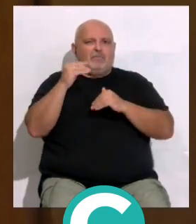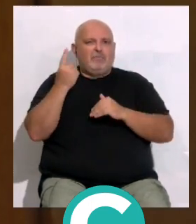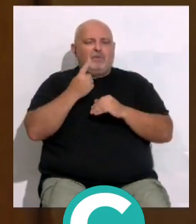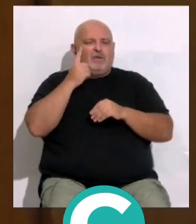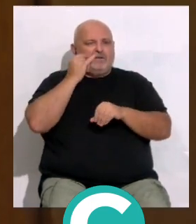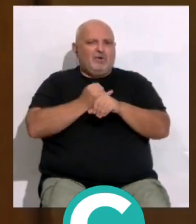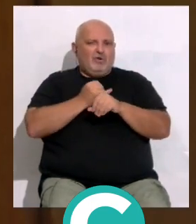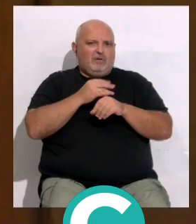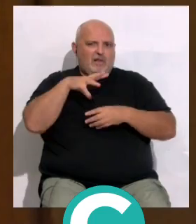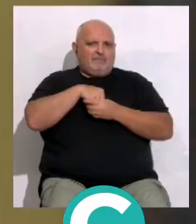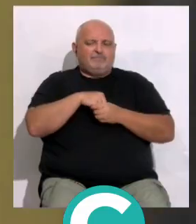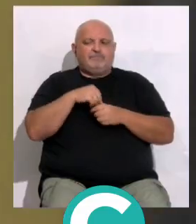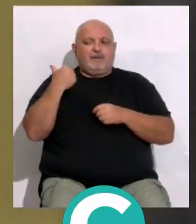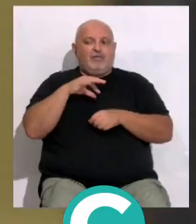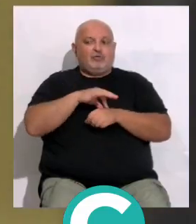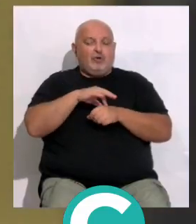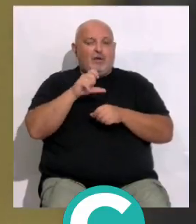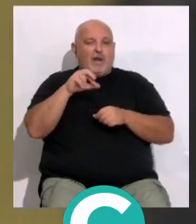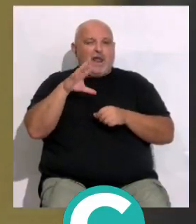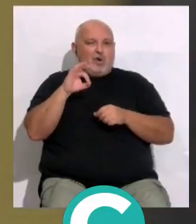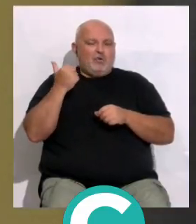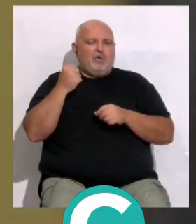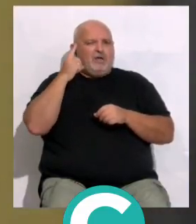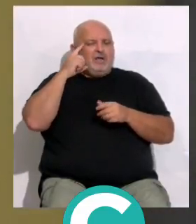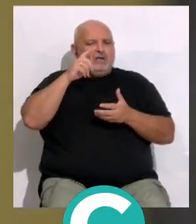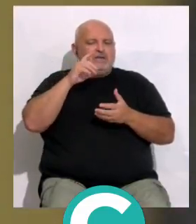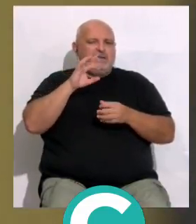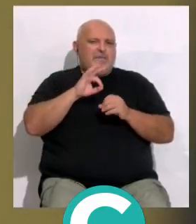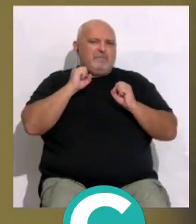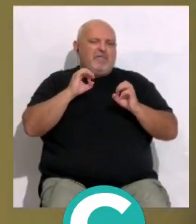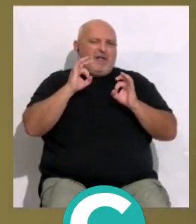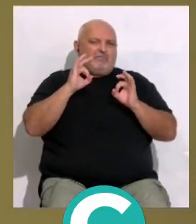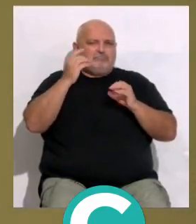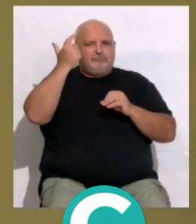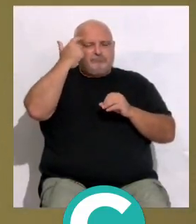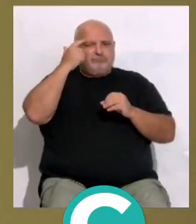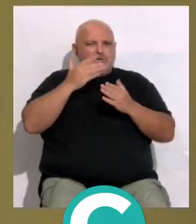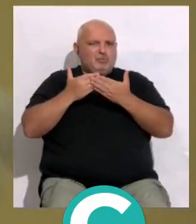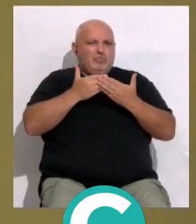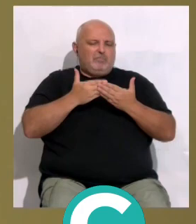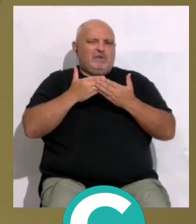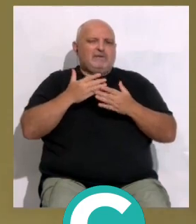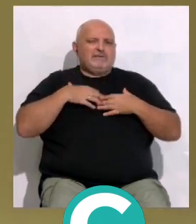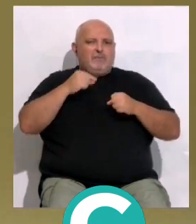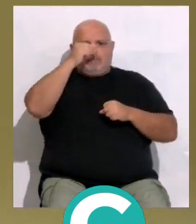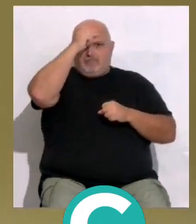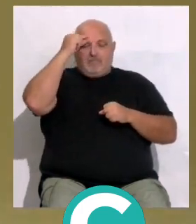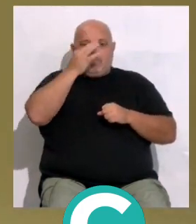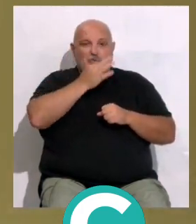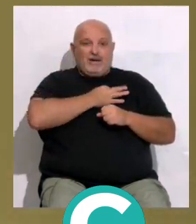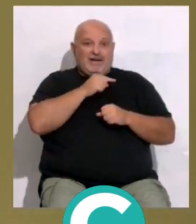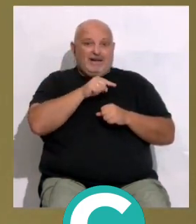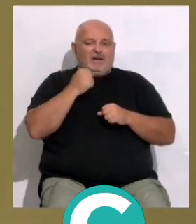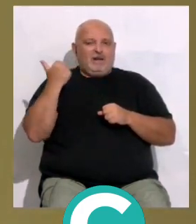y un psicólogo clínico. El doctor Eulalio Balmisa, psiquiatra y director de la Unidad de Gestión Clínica de Salud Mental del Hospital de Puerto